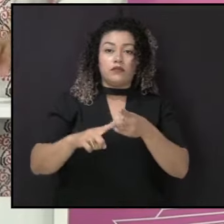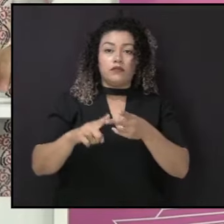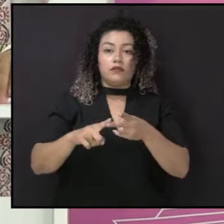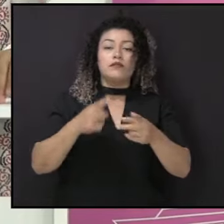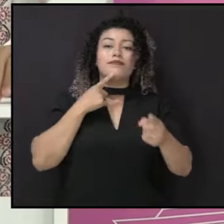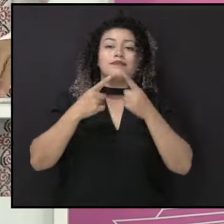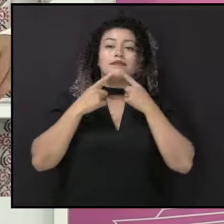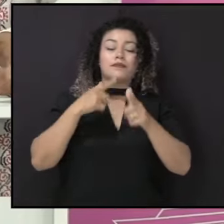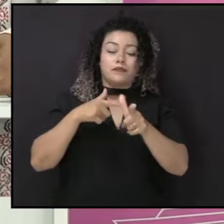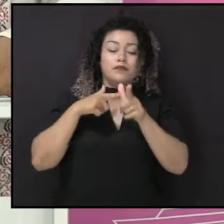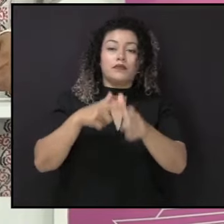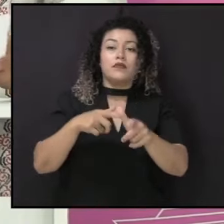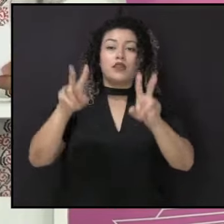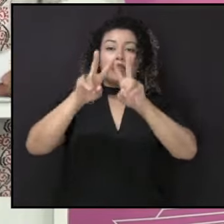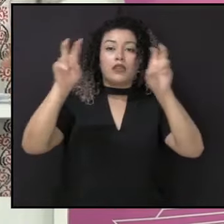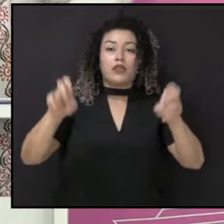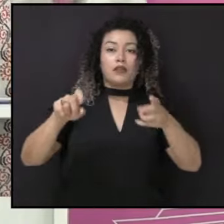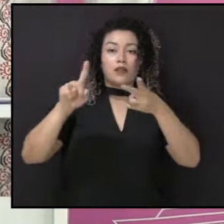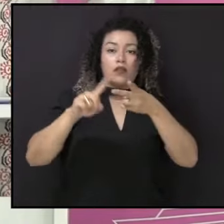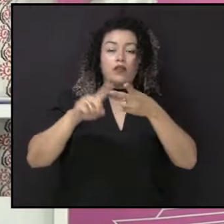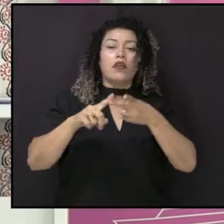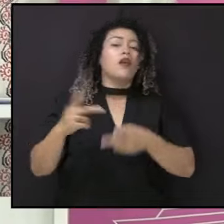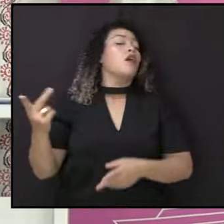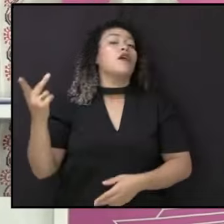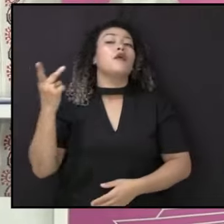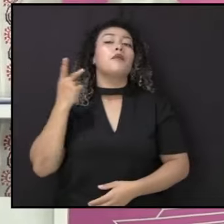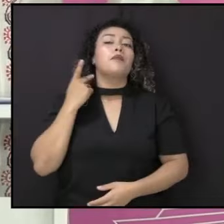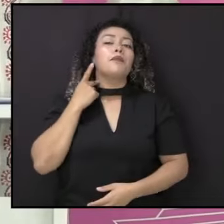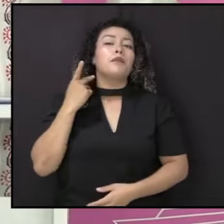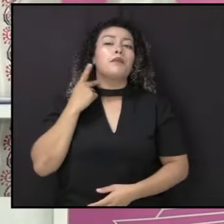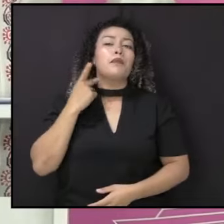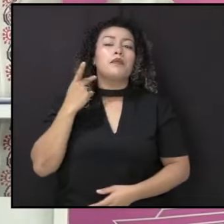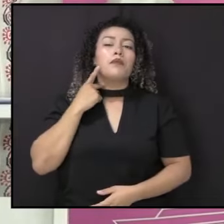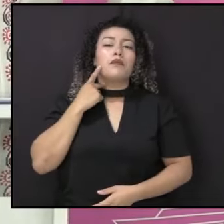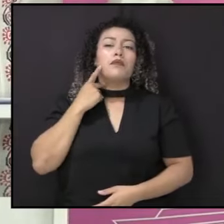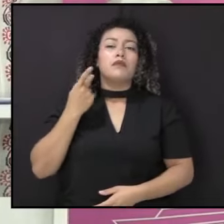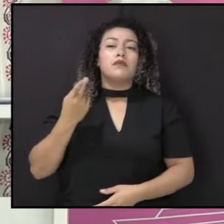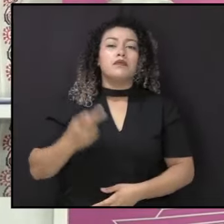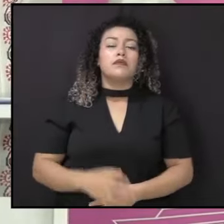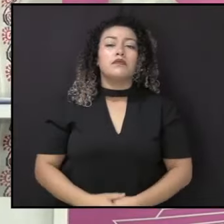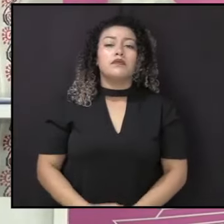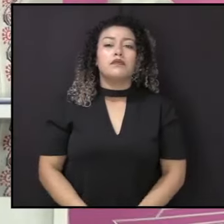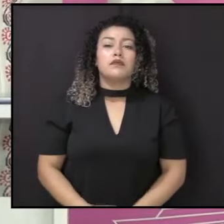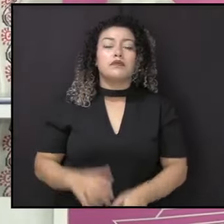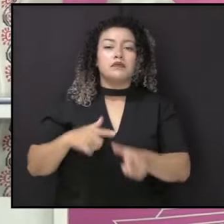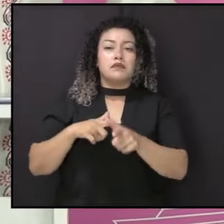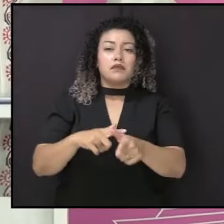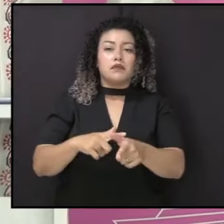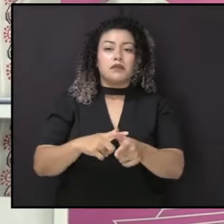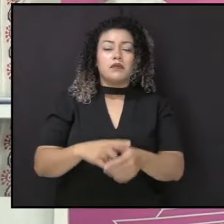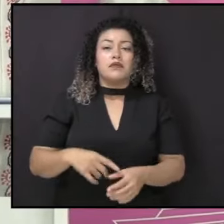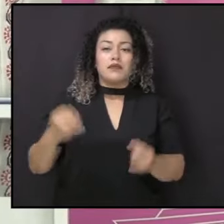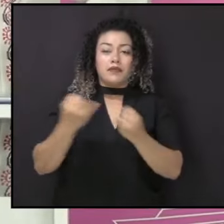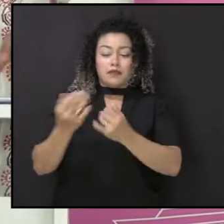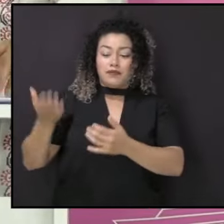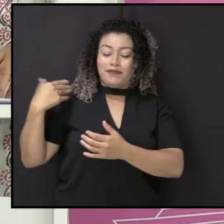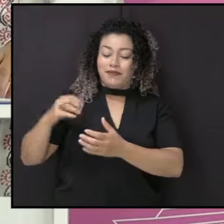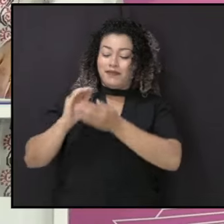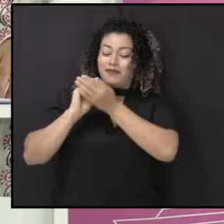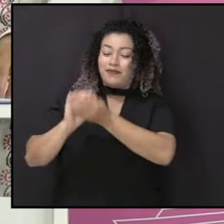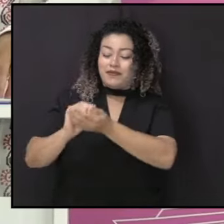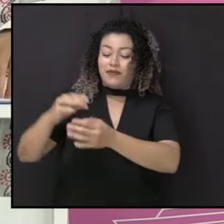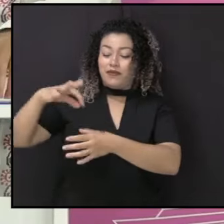debate, con el segundo tema, que es política migratoria, comentarles que conforme a las reglas establecidas, en el sorteo previo precisamente se